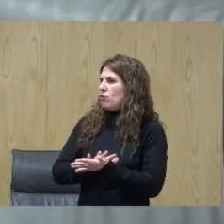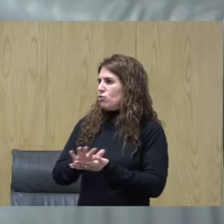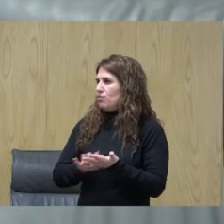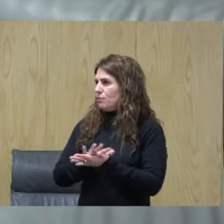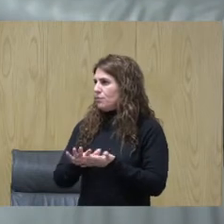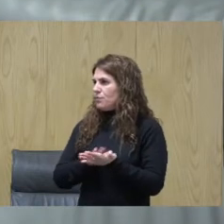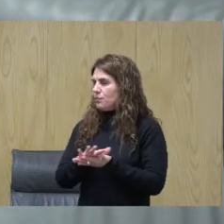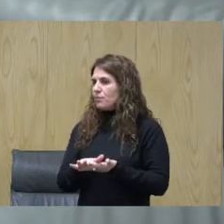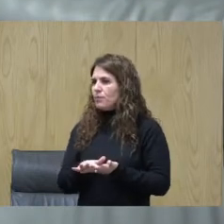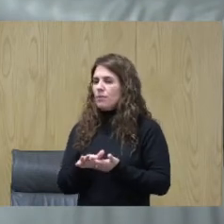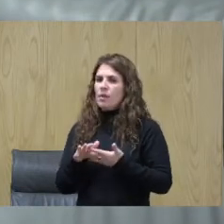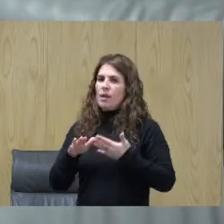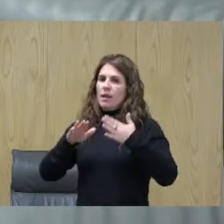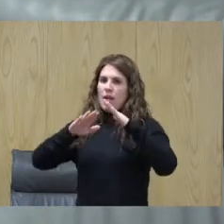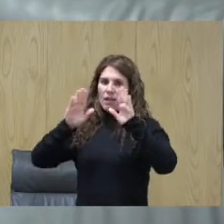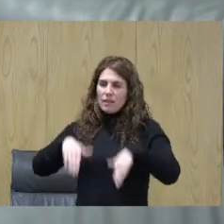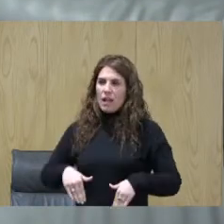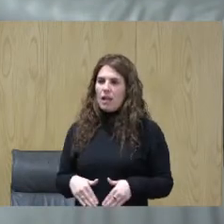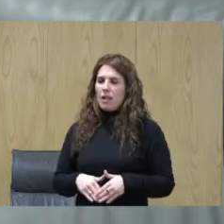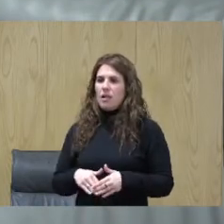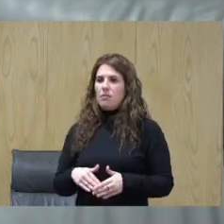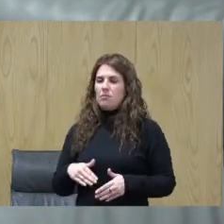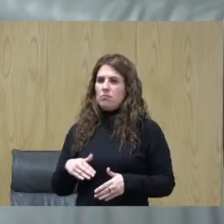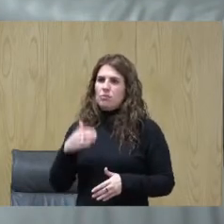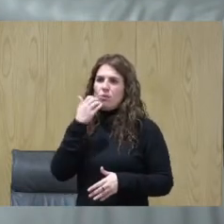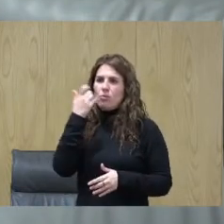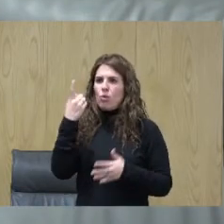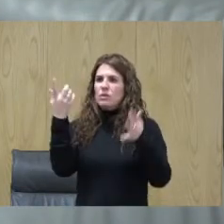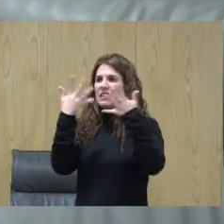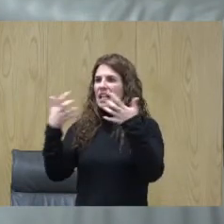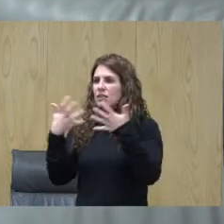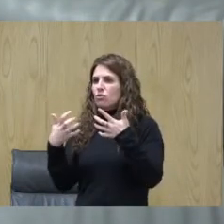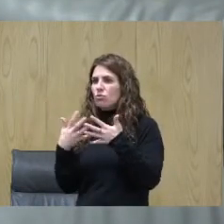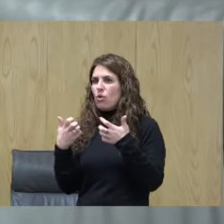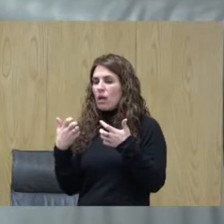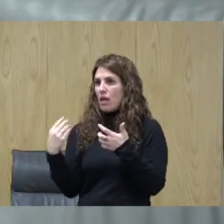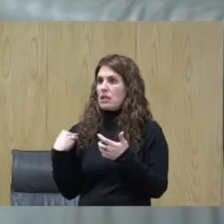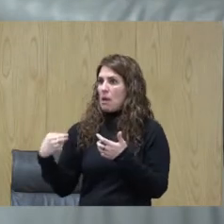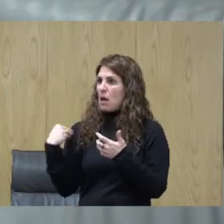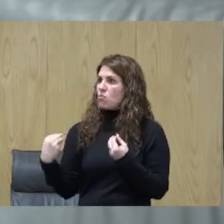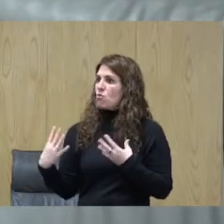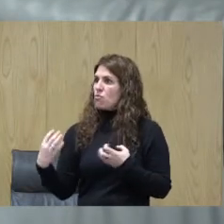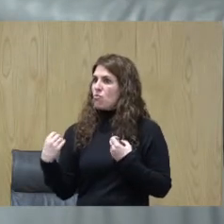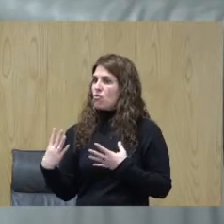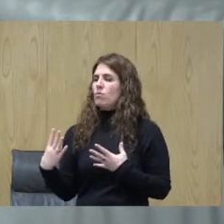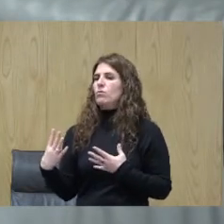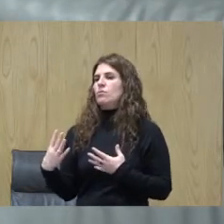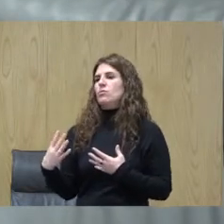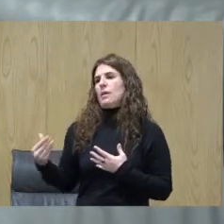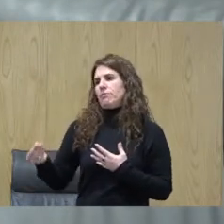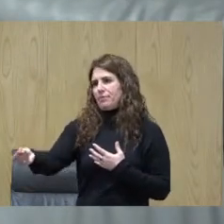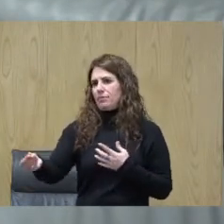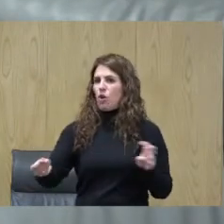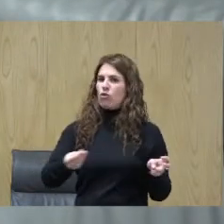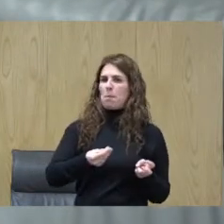pues una frecuencia alta de un texto que sale atractivo, pues lo consideramos más que otro que no. Pero también,